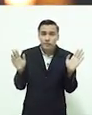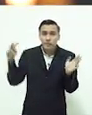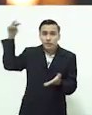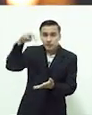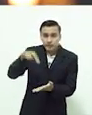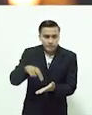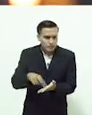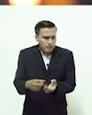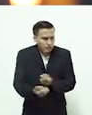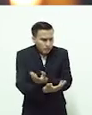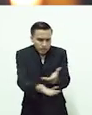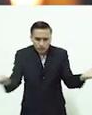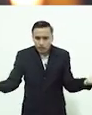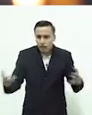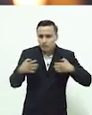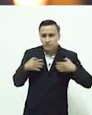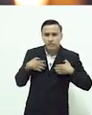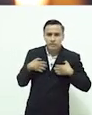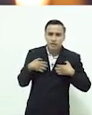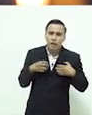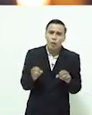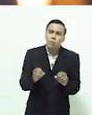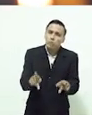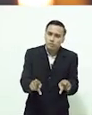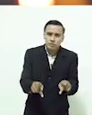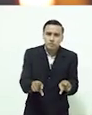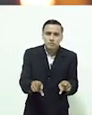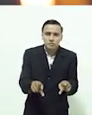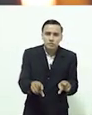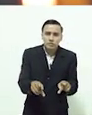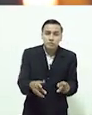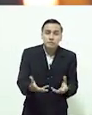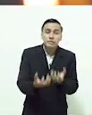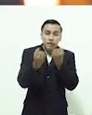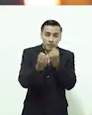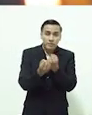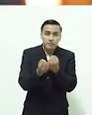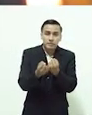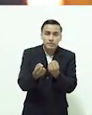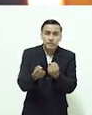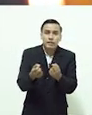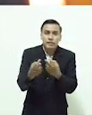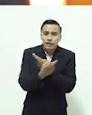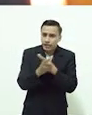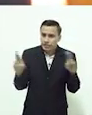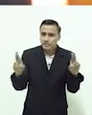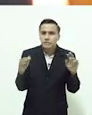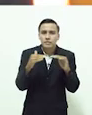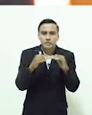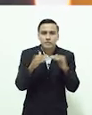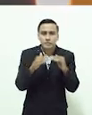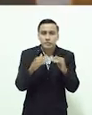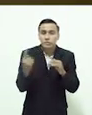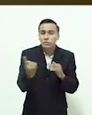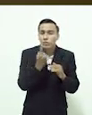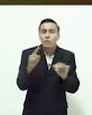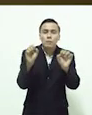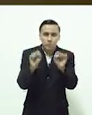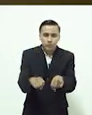para que tengamos vida y vida en abundancia. Jesús ha venido para darnos salvación y redención.